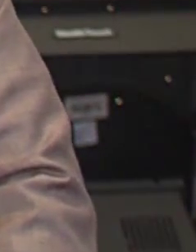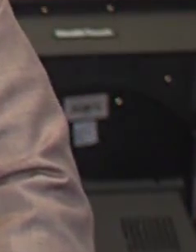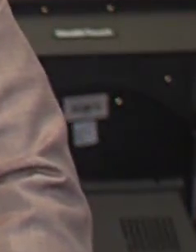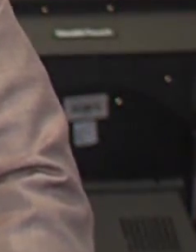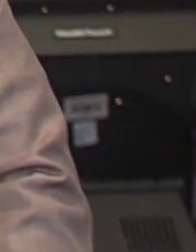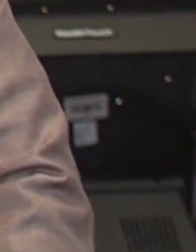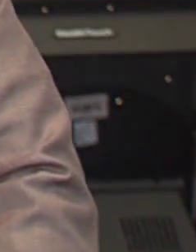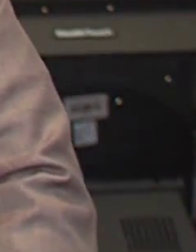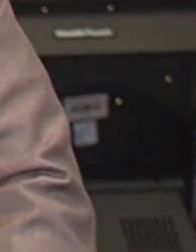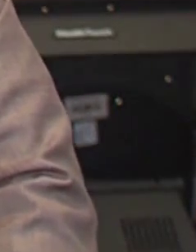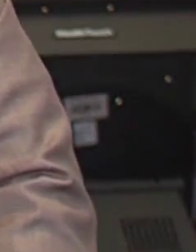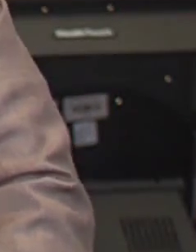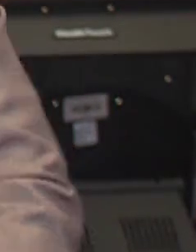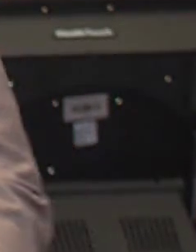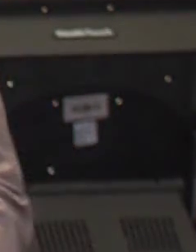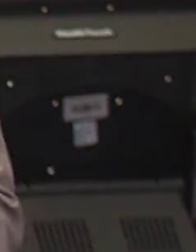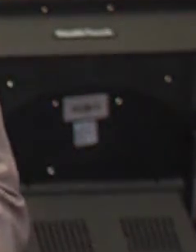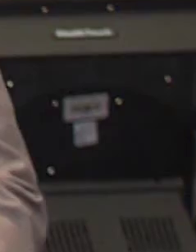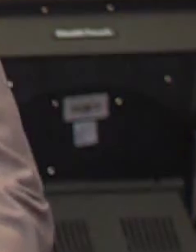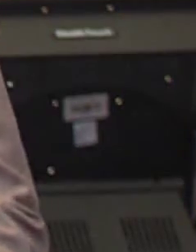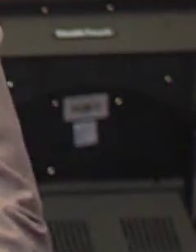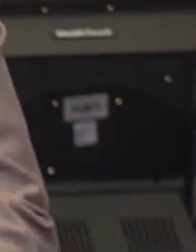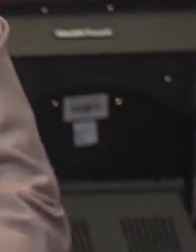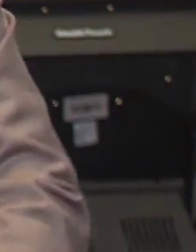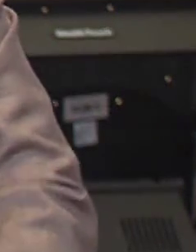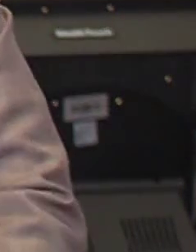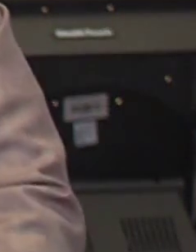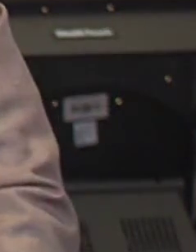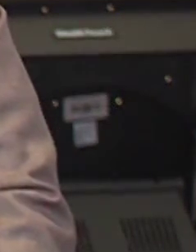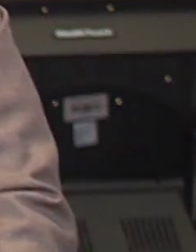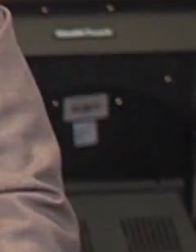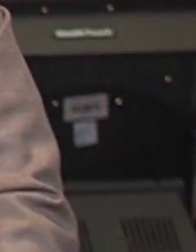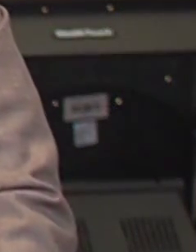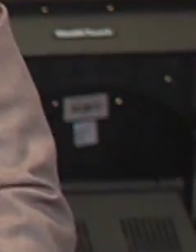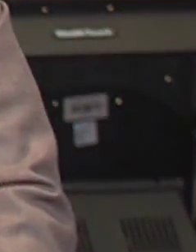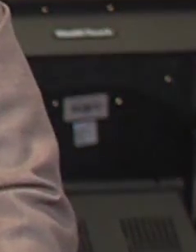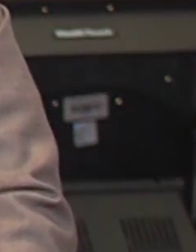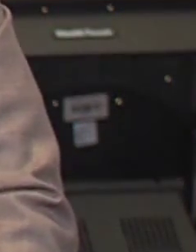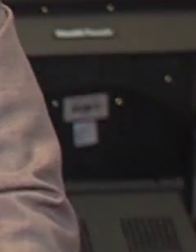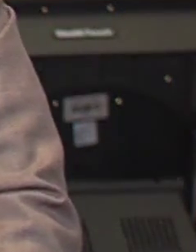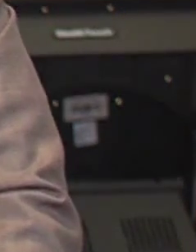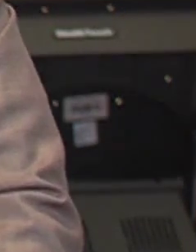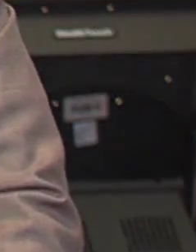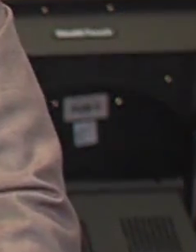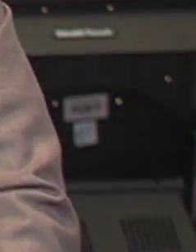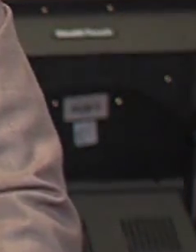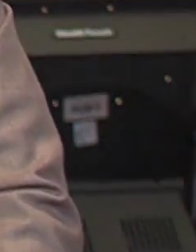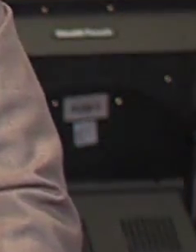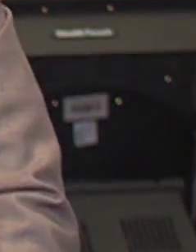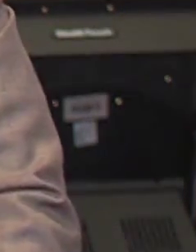conmemorará el día del migrante y también varias actividades que tiene previsto realizar quienes conforman esta comunidad